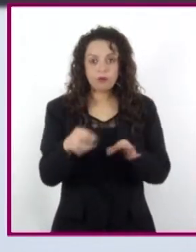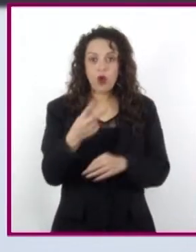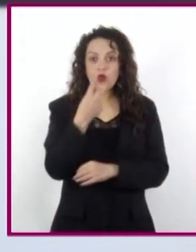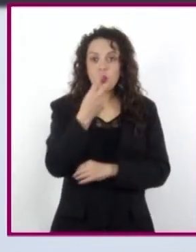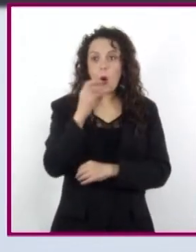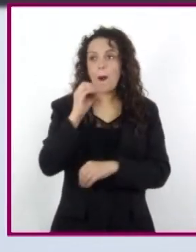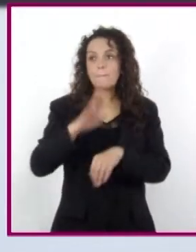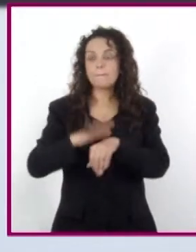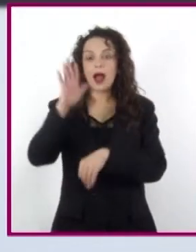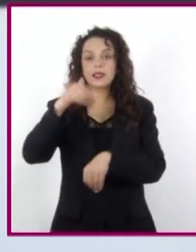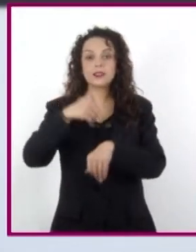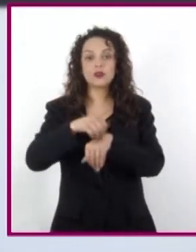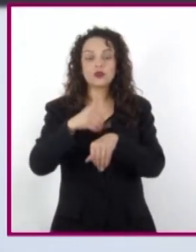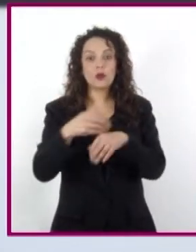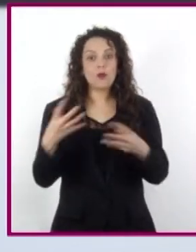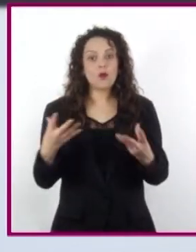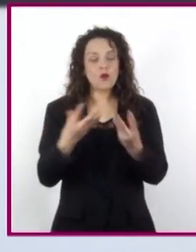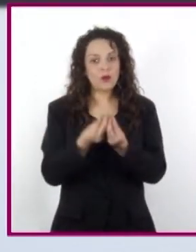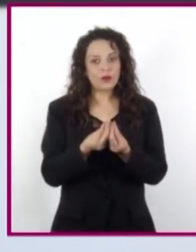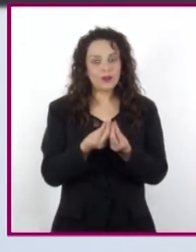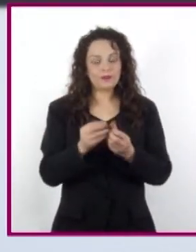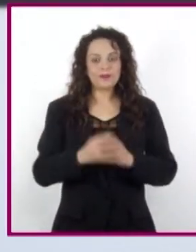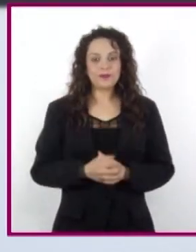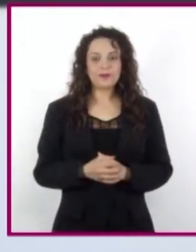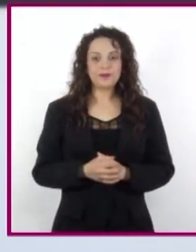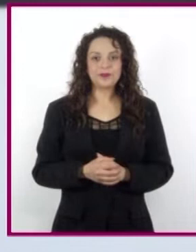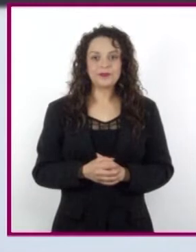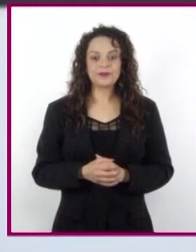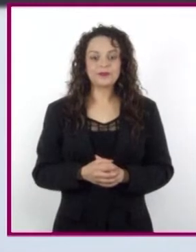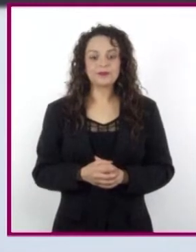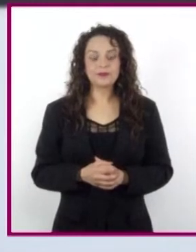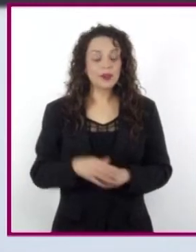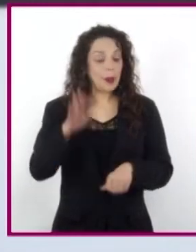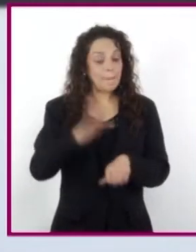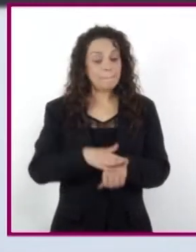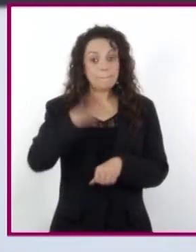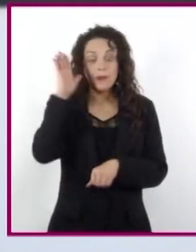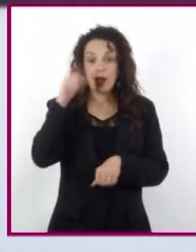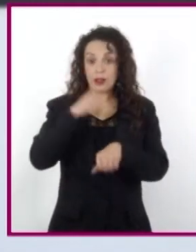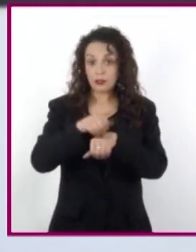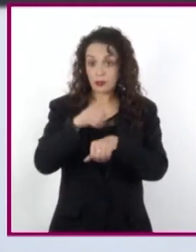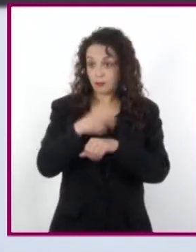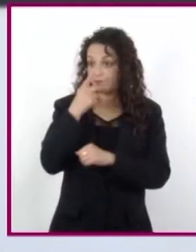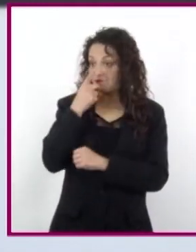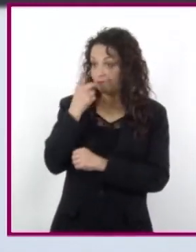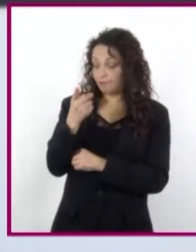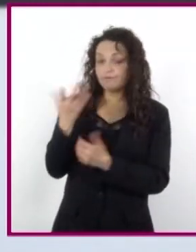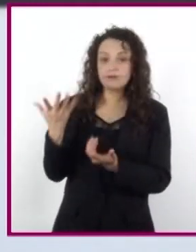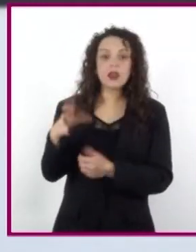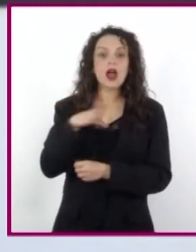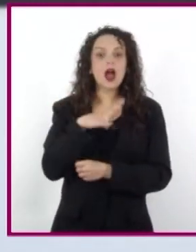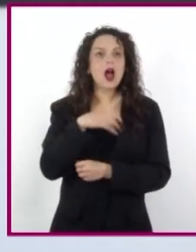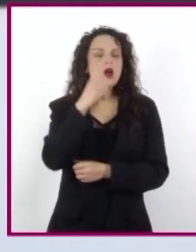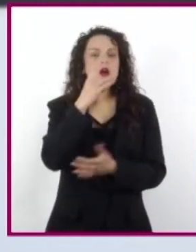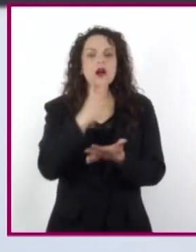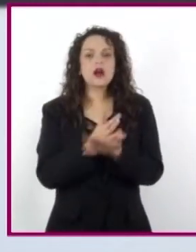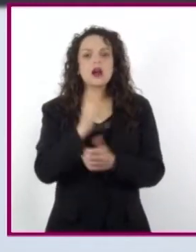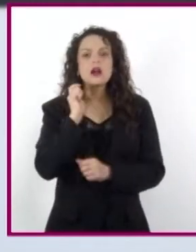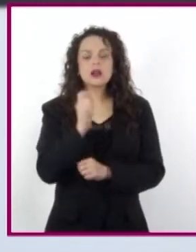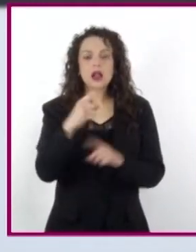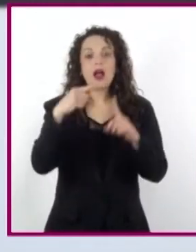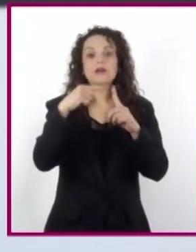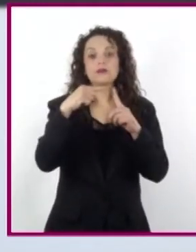más números a la vez. Como hablamos del mayor número, solo tendremos en cuenta los